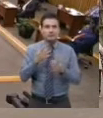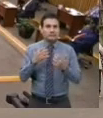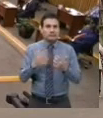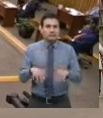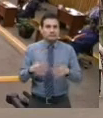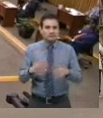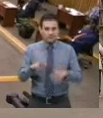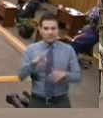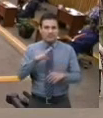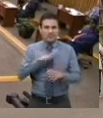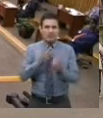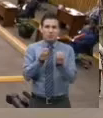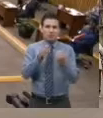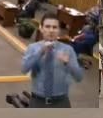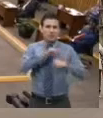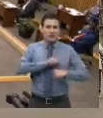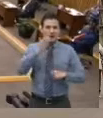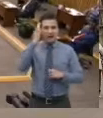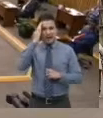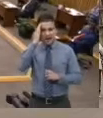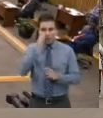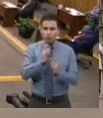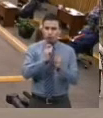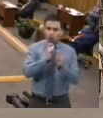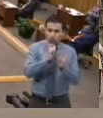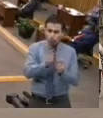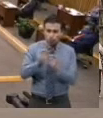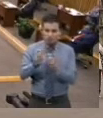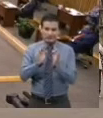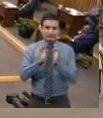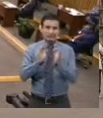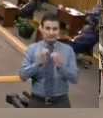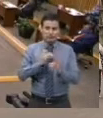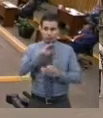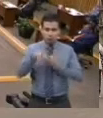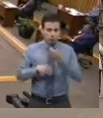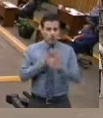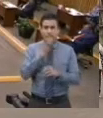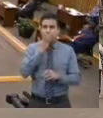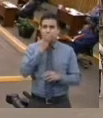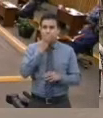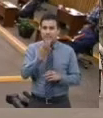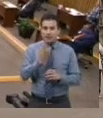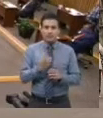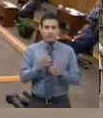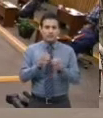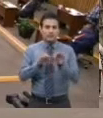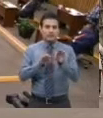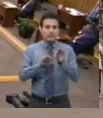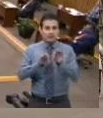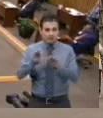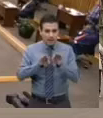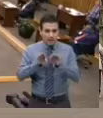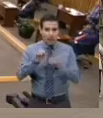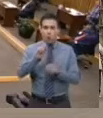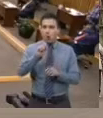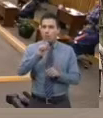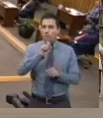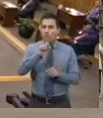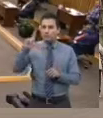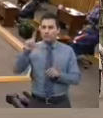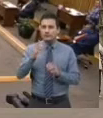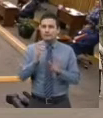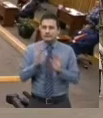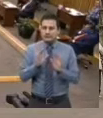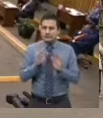elegir de la historia, de la cual salieron más que bien, demostrando su profesionalismo en casi todas